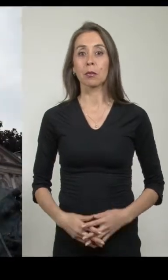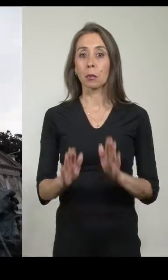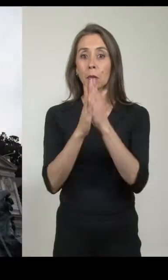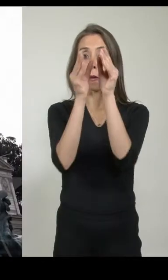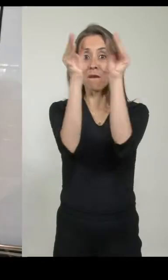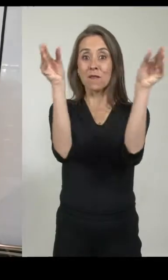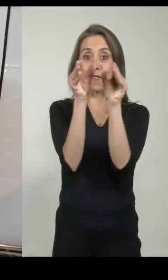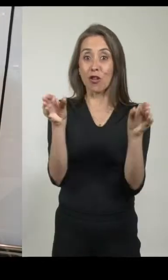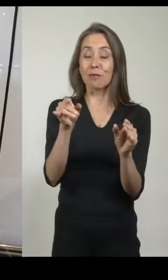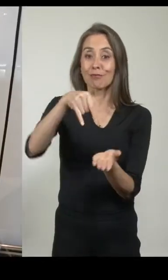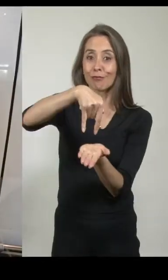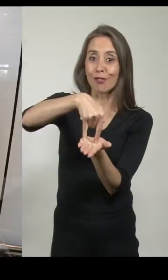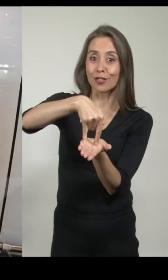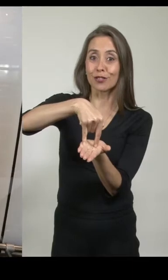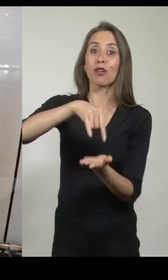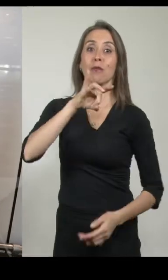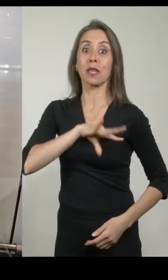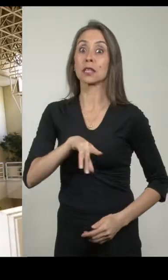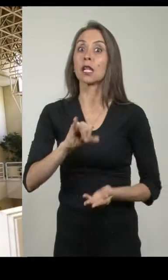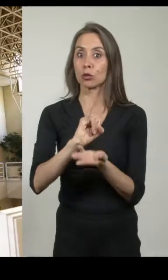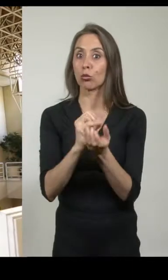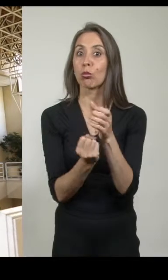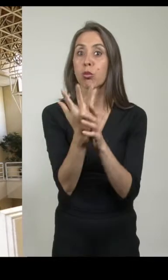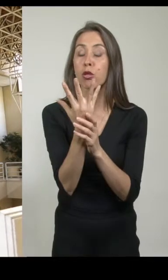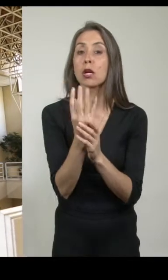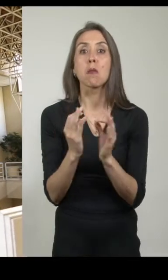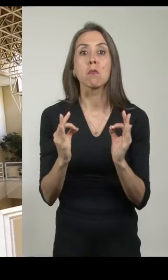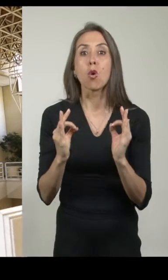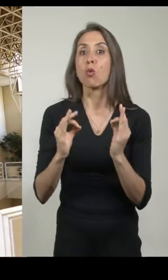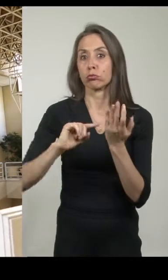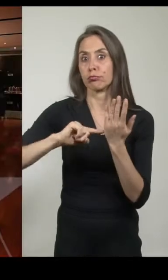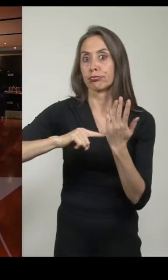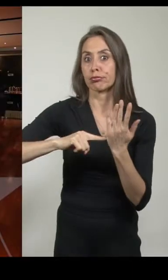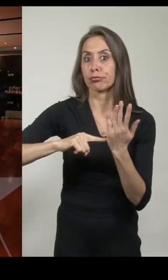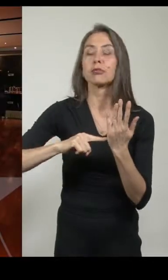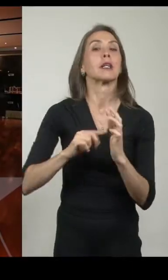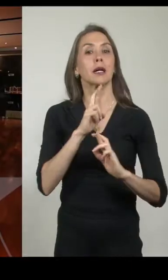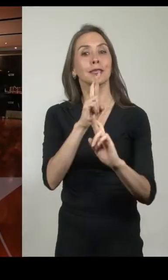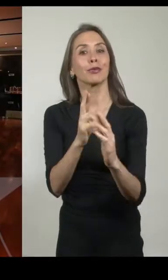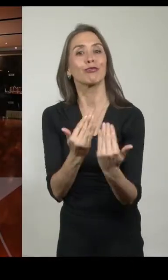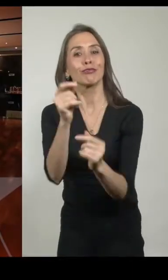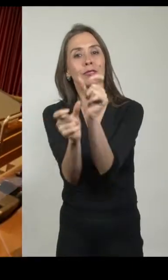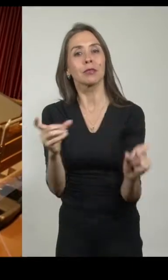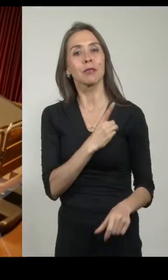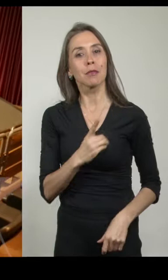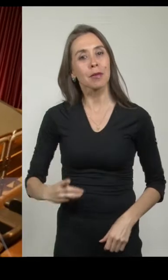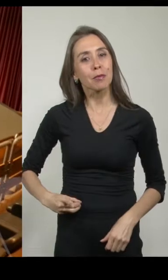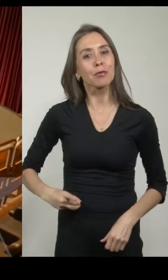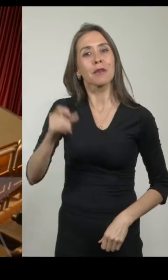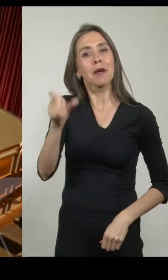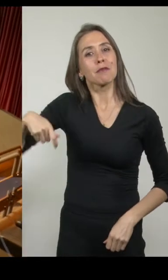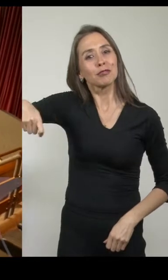La Biblioteca del Congreso Nacional de Chile es una institución moderna y profusamente tecnificada que cubre las necesidades de parlamentarios y